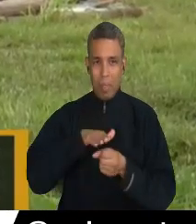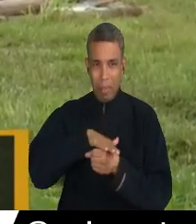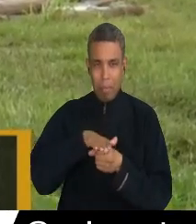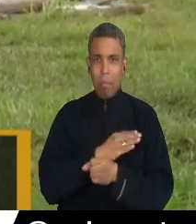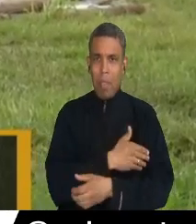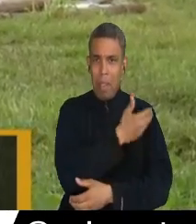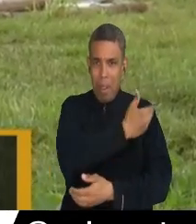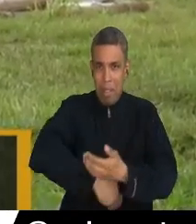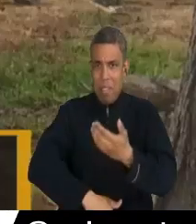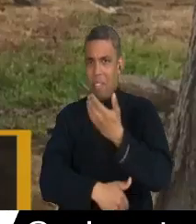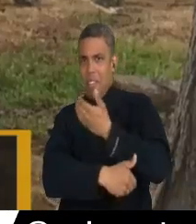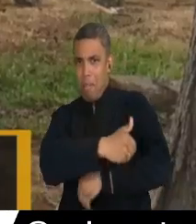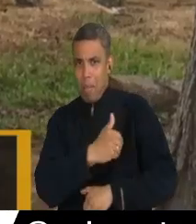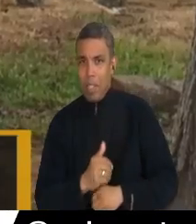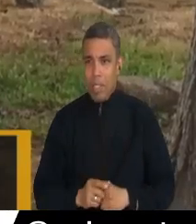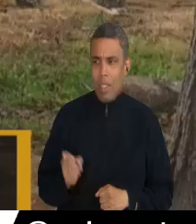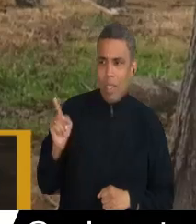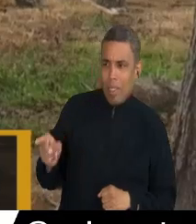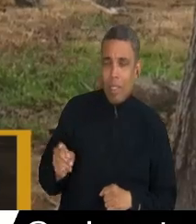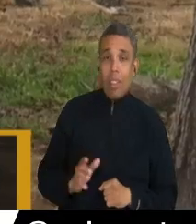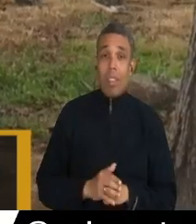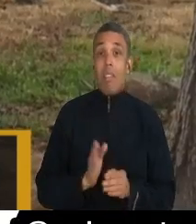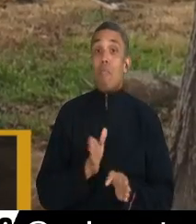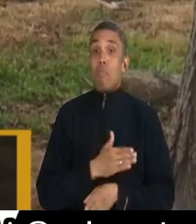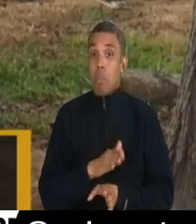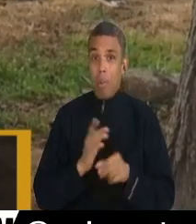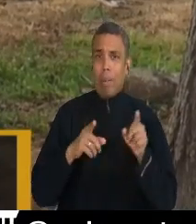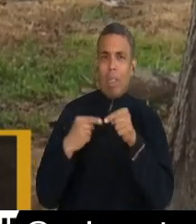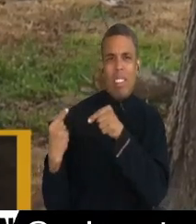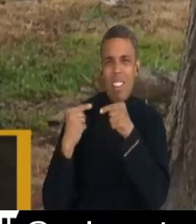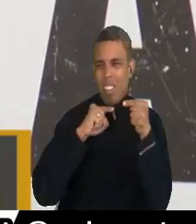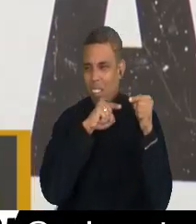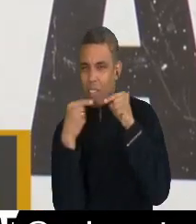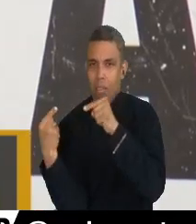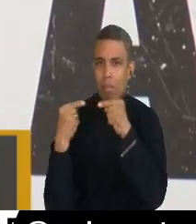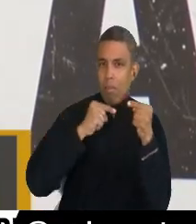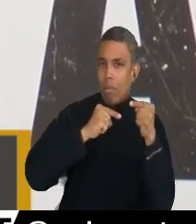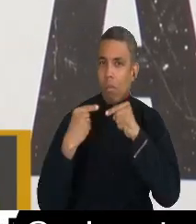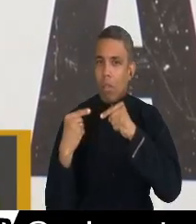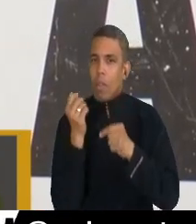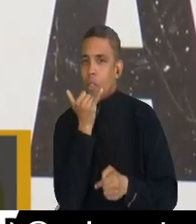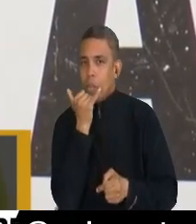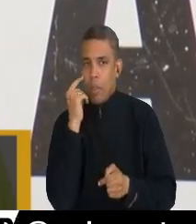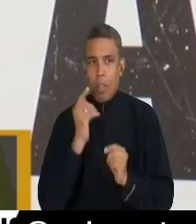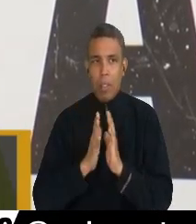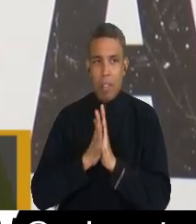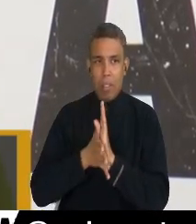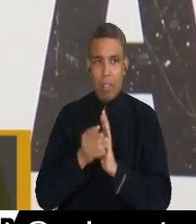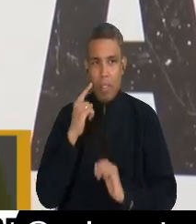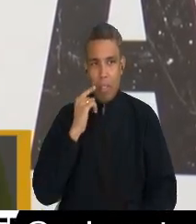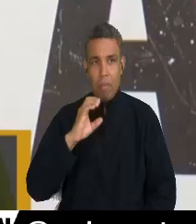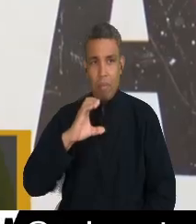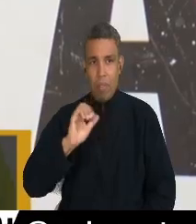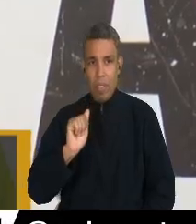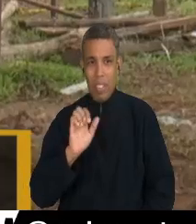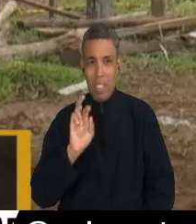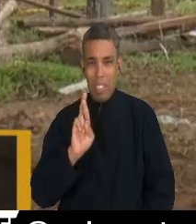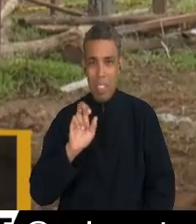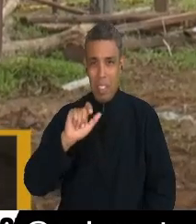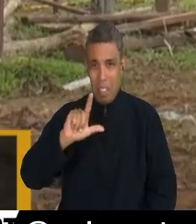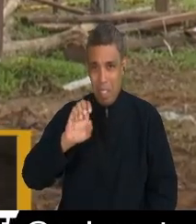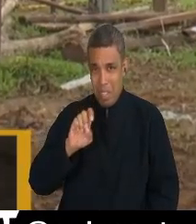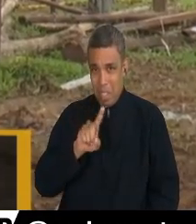Comuna 7, se ha convertido en la manzana de la discordia entre ciudadanos. Según Carlos Manís, miembro de la Junta Comunitaria